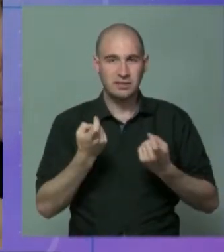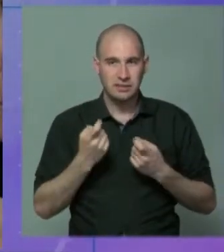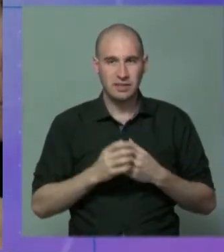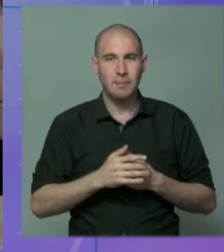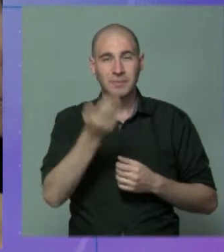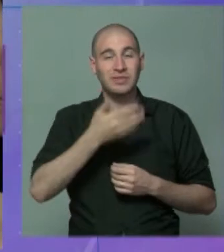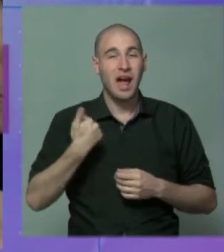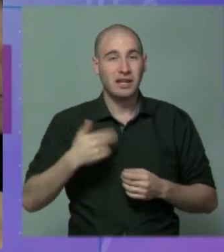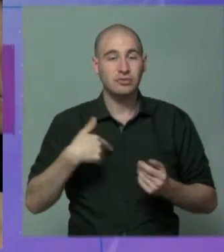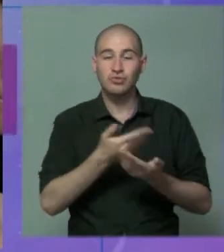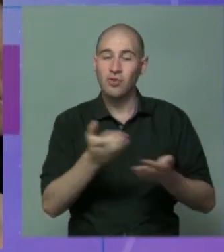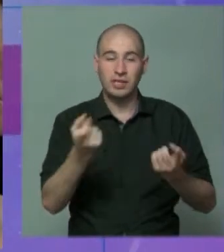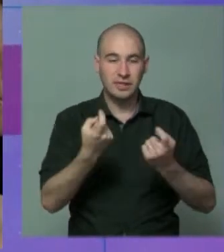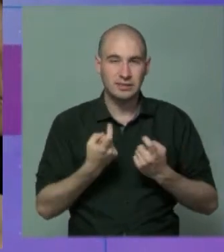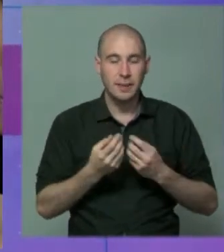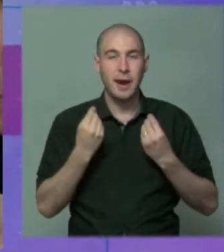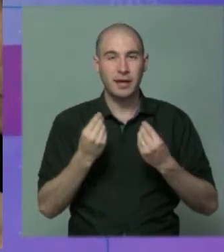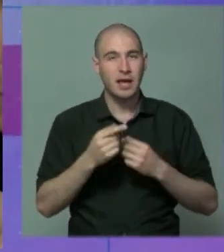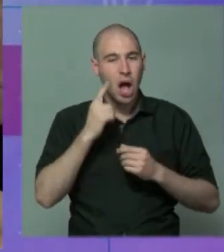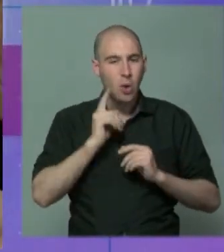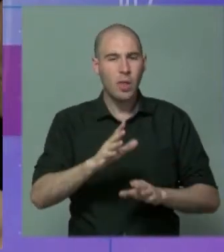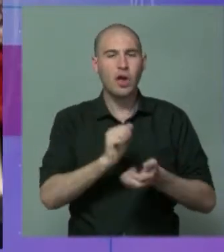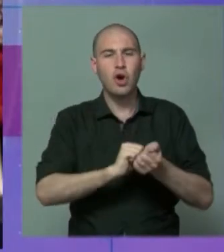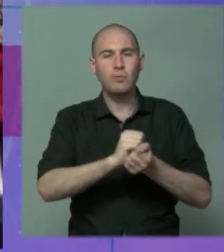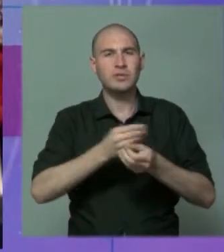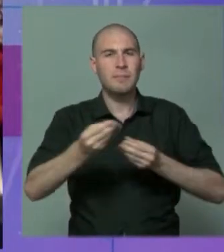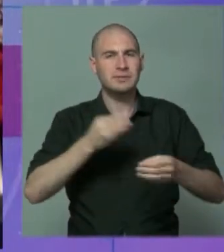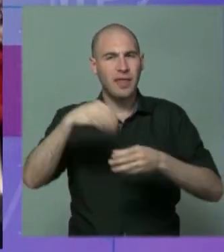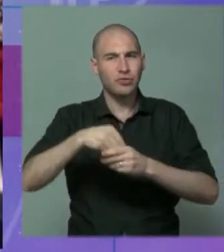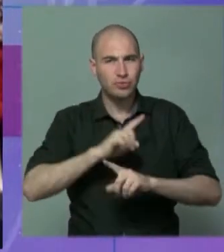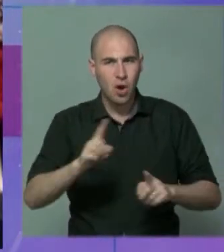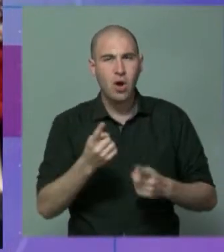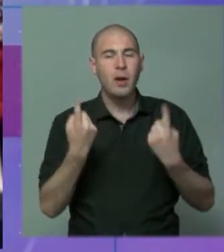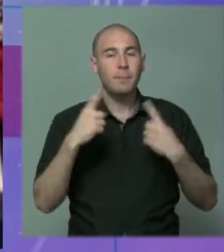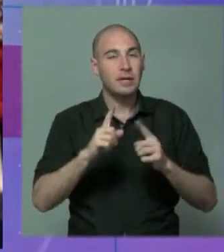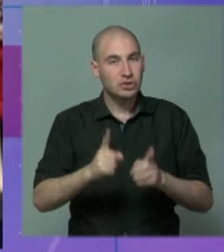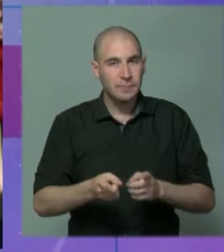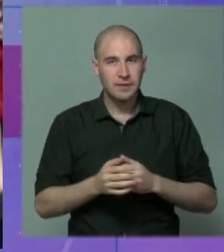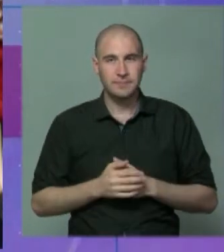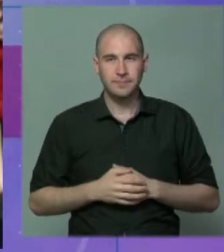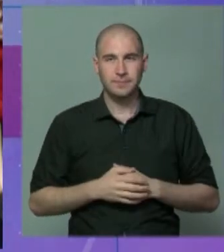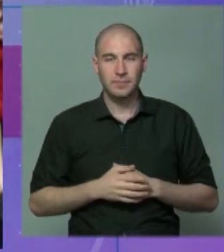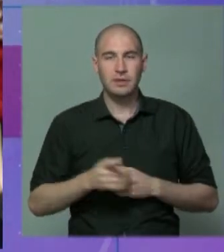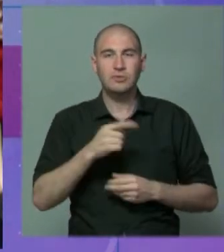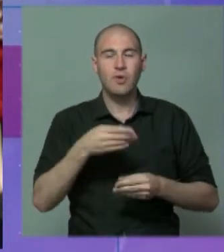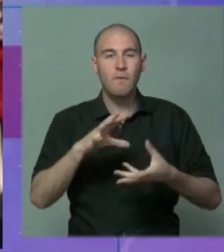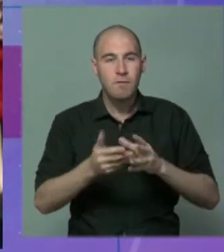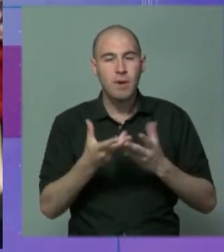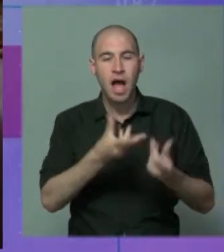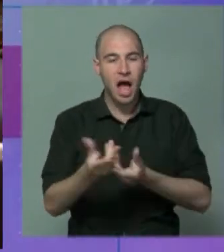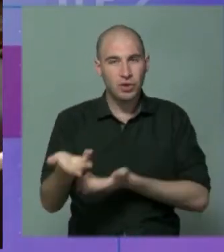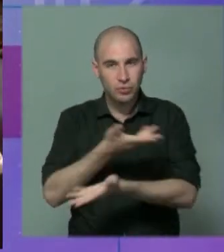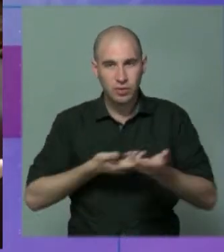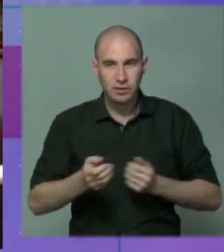que los argentinos necesitamos para prevenir la corrupción empresaria, pero también para generar mecanismos de